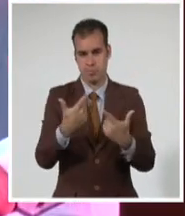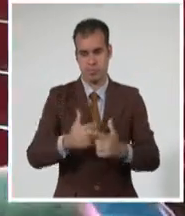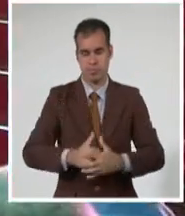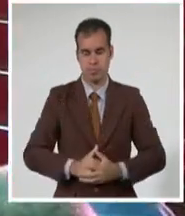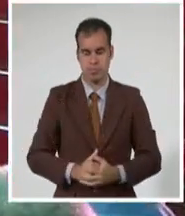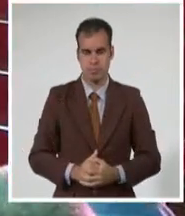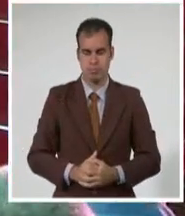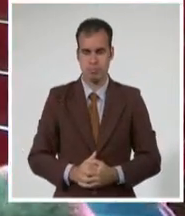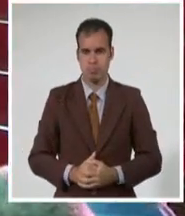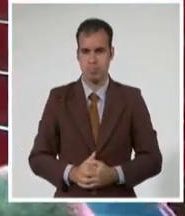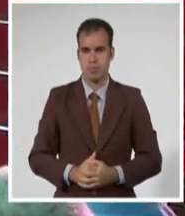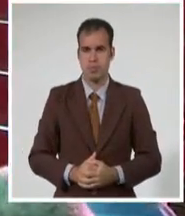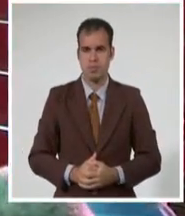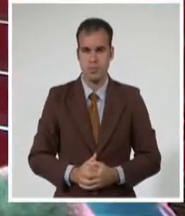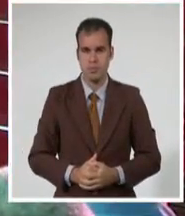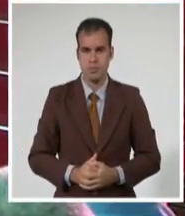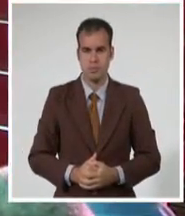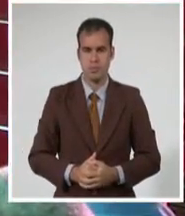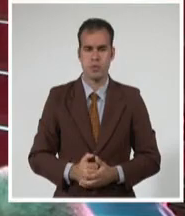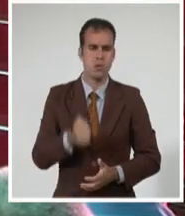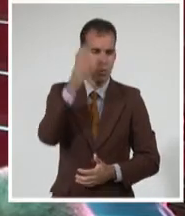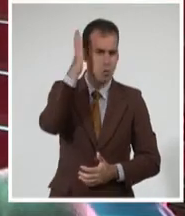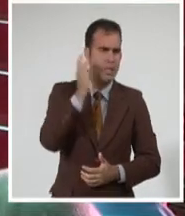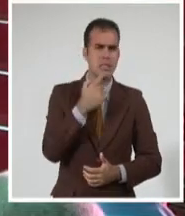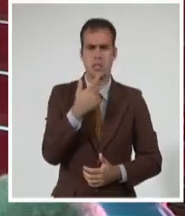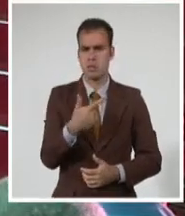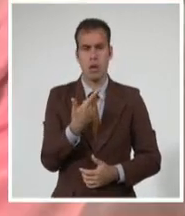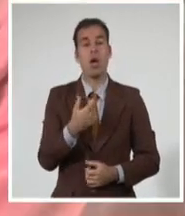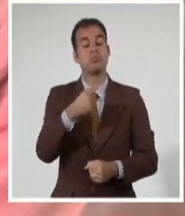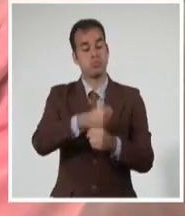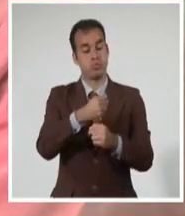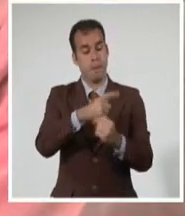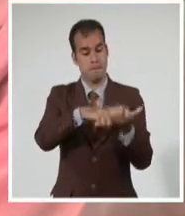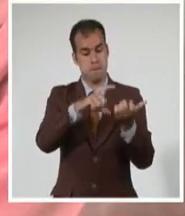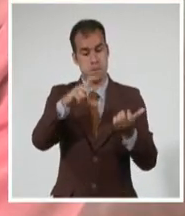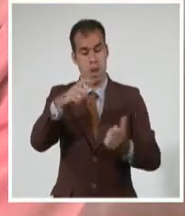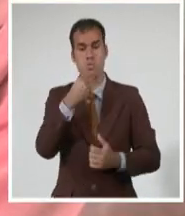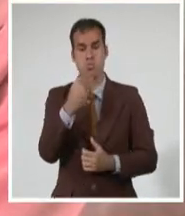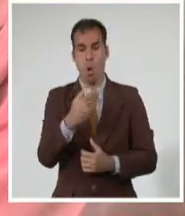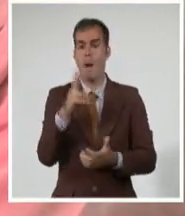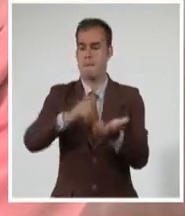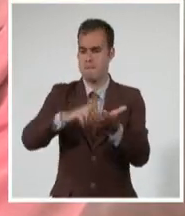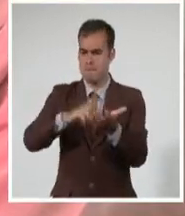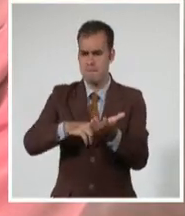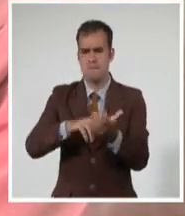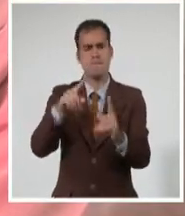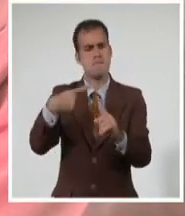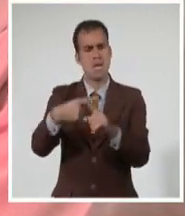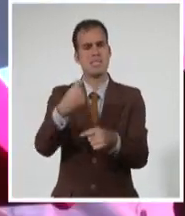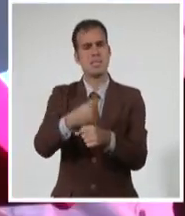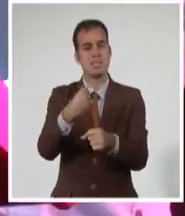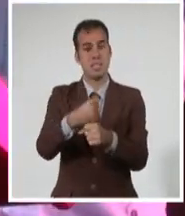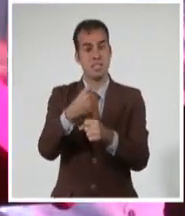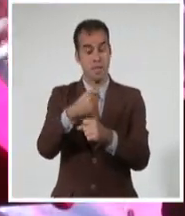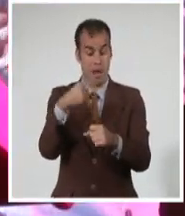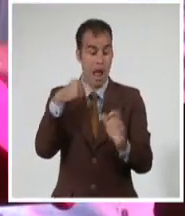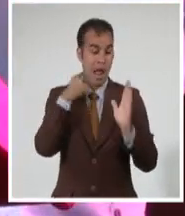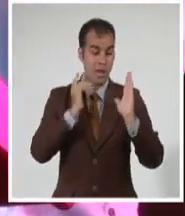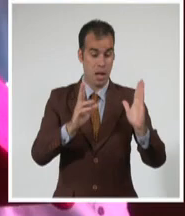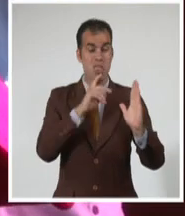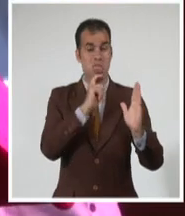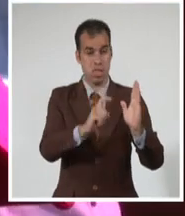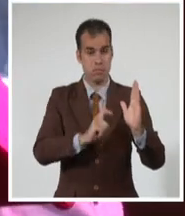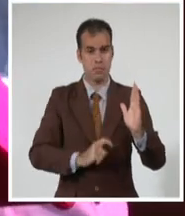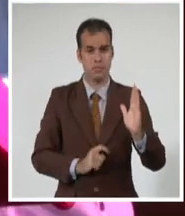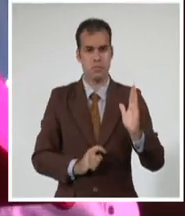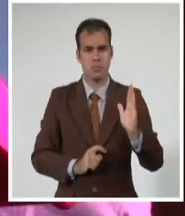de la pandemia. Miguel Díaz-Canel destacó el papel jugado por el partido, sus militantes y trabajadores en este difícil año. Y expresarle a